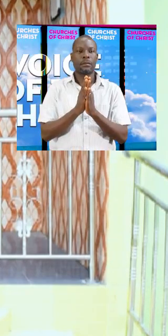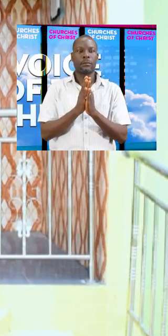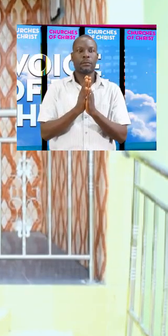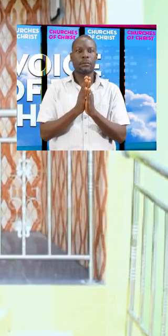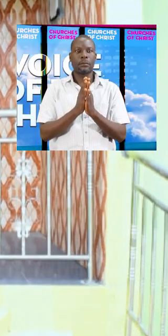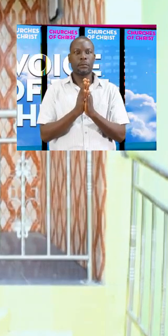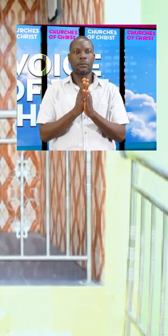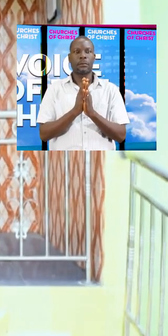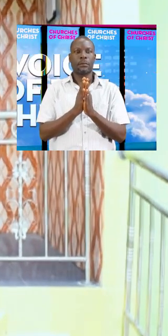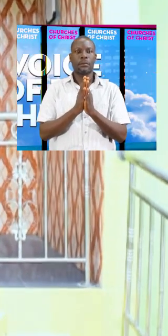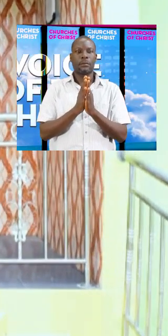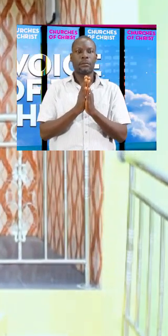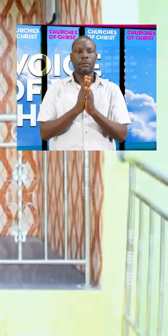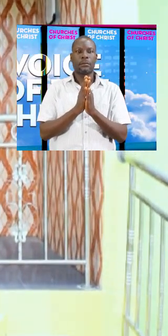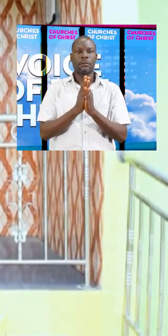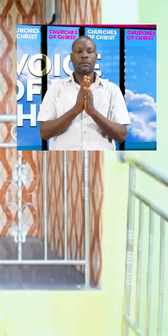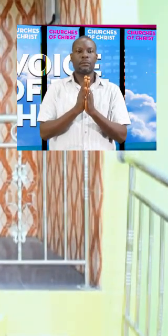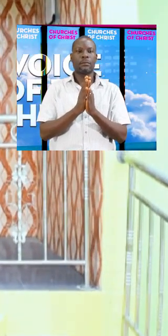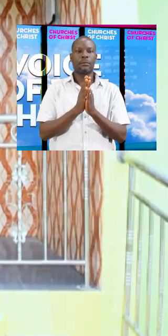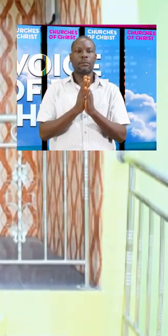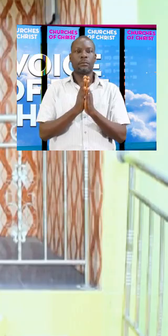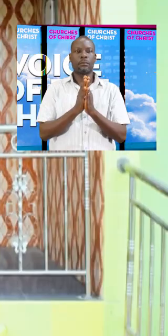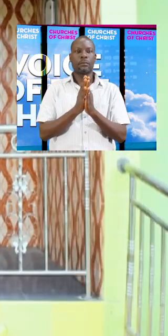mini wansusu. Se yebe.